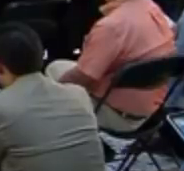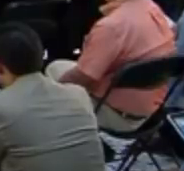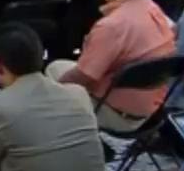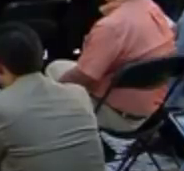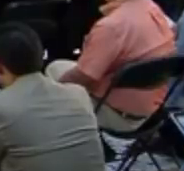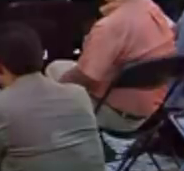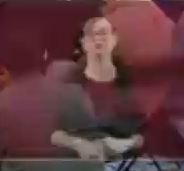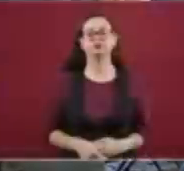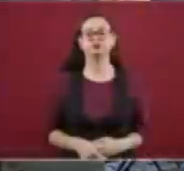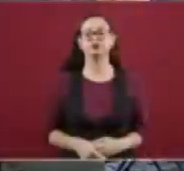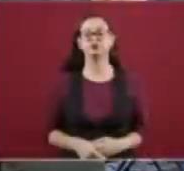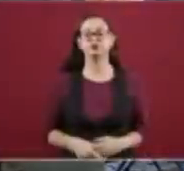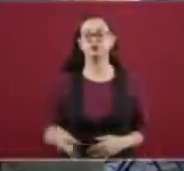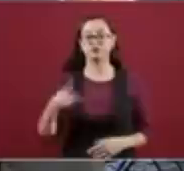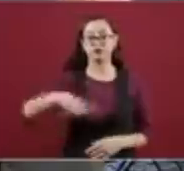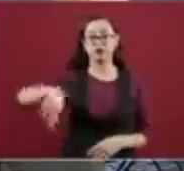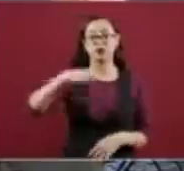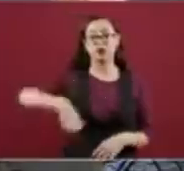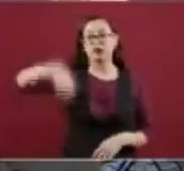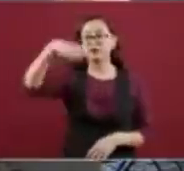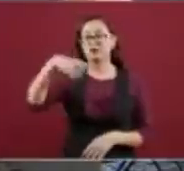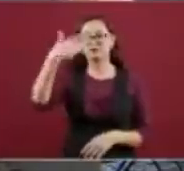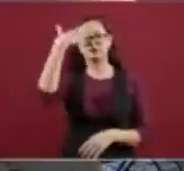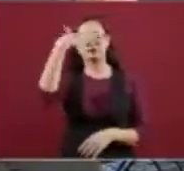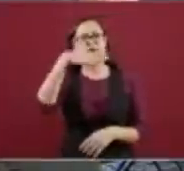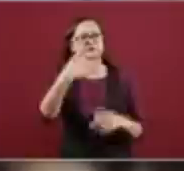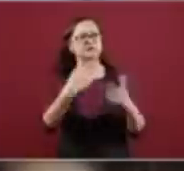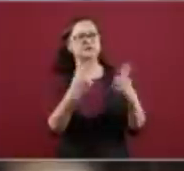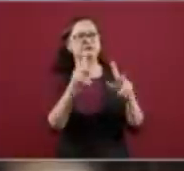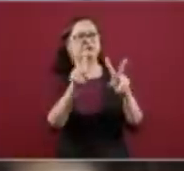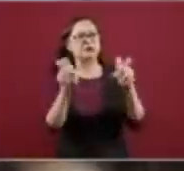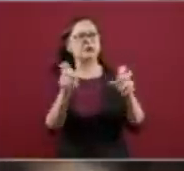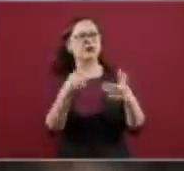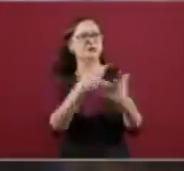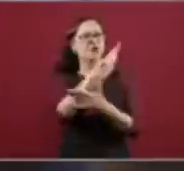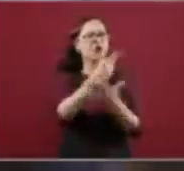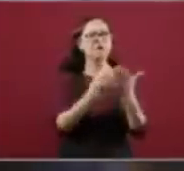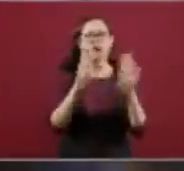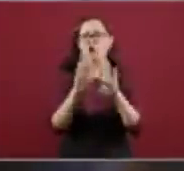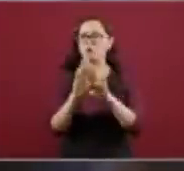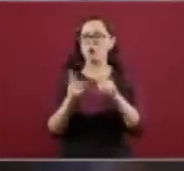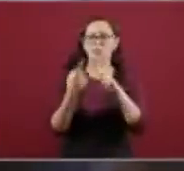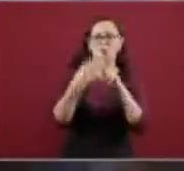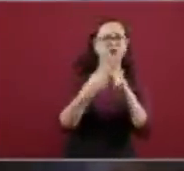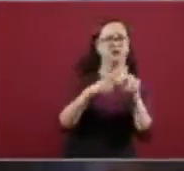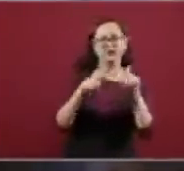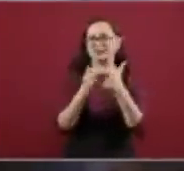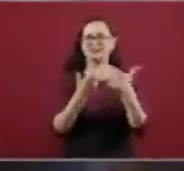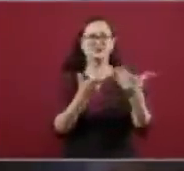Quieren saber los adultos mayores, en concreto los de 70 y más, ¿qué va a pasar ahí? Sí, miren,